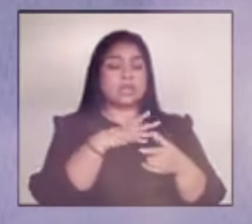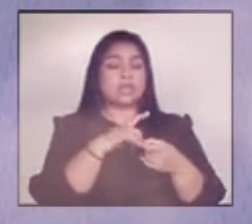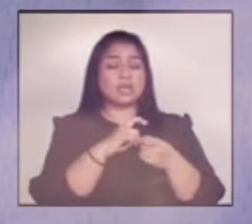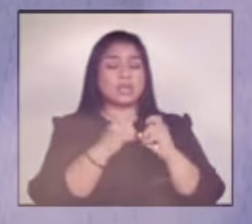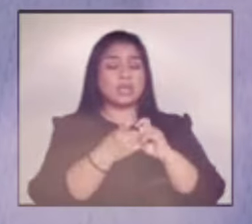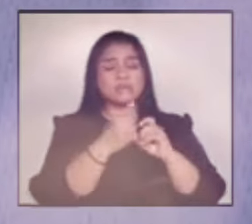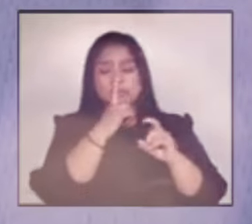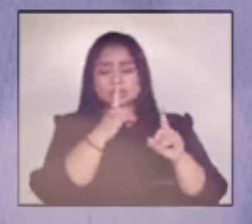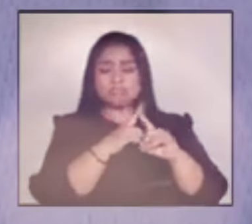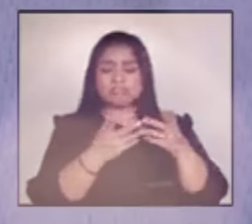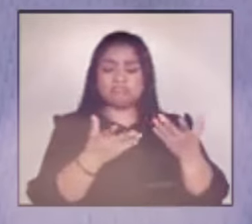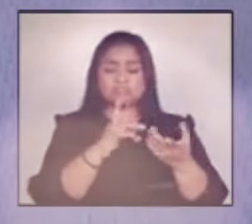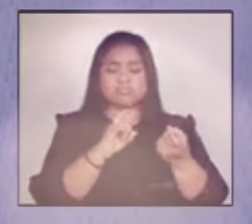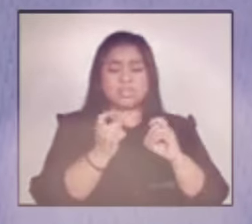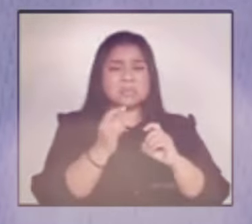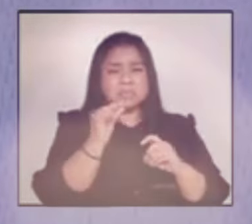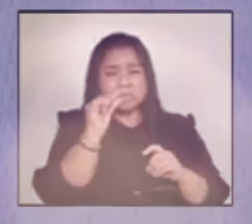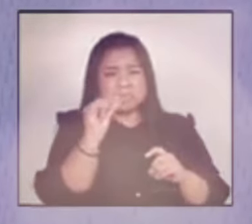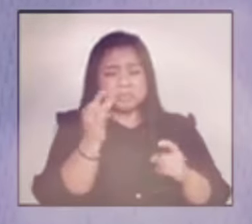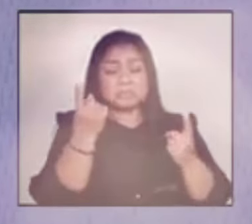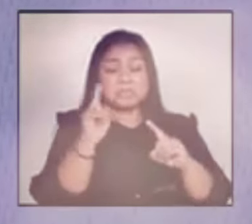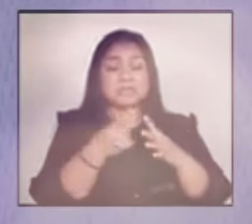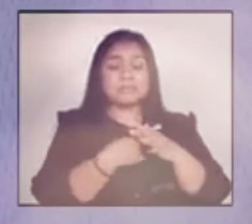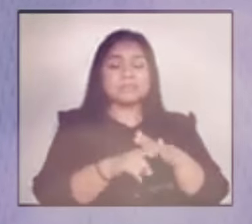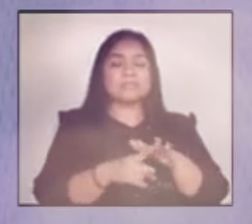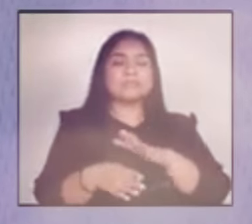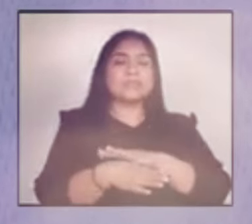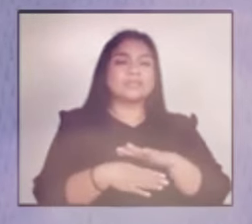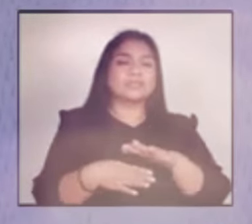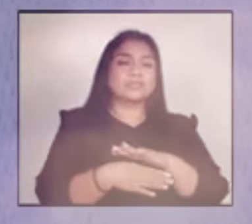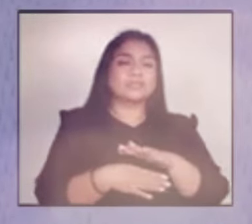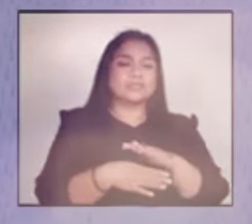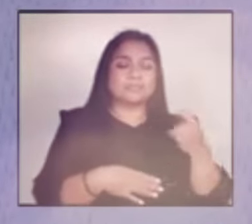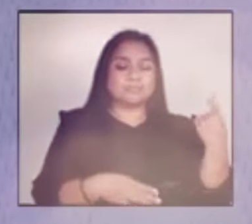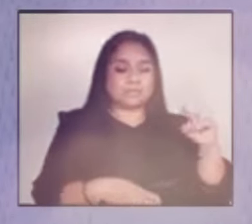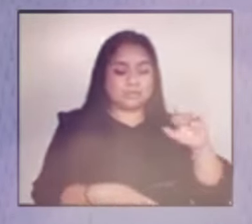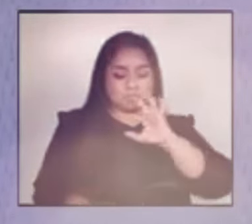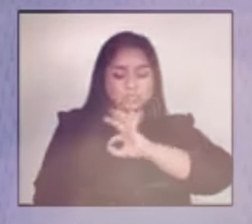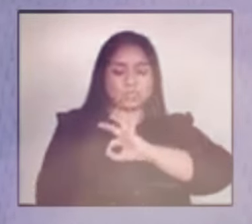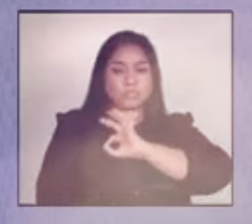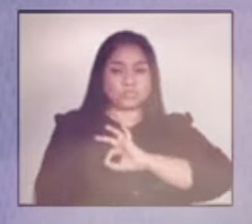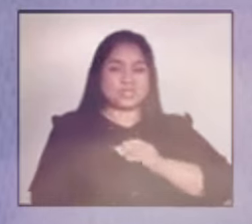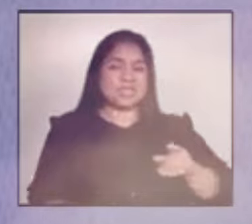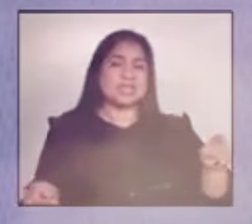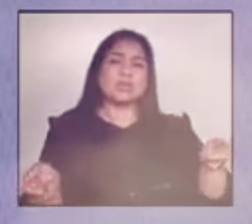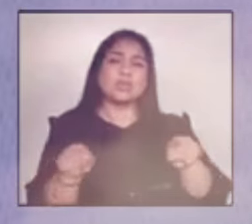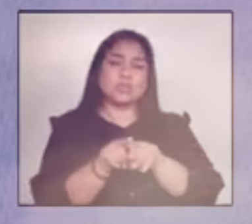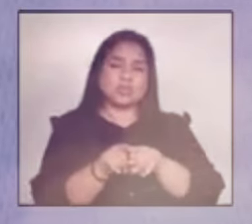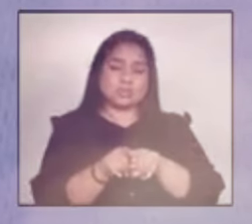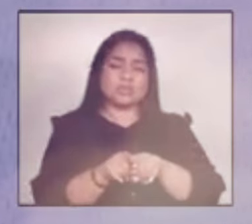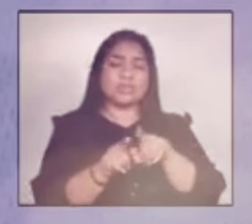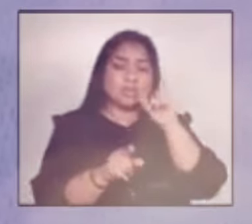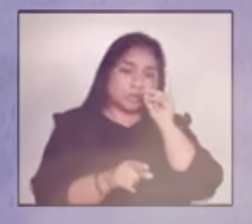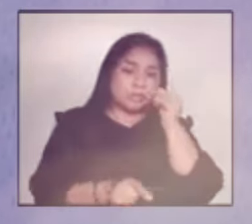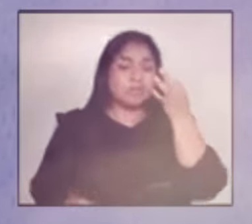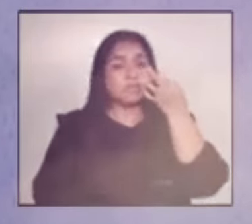son pequeños, pero que empiezan a sentar las bases para una sociedad más equitativa entre hombres y